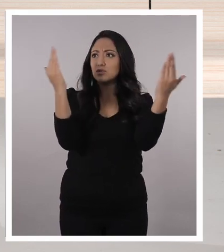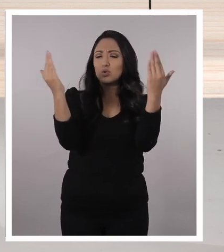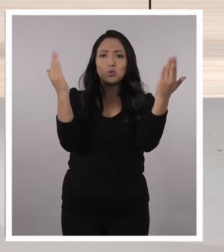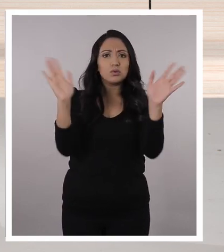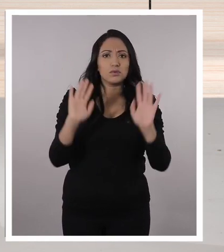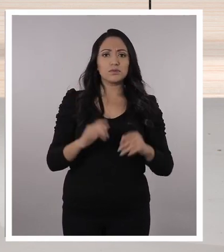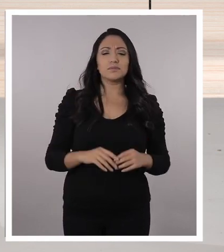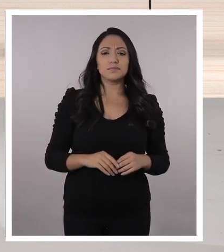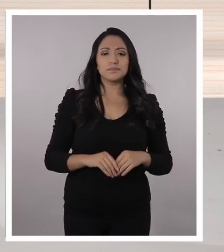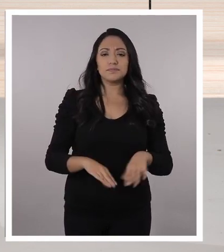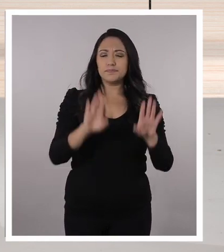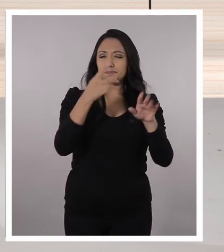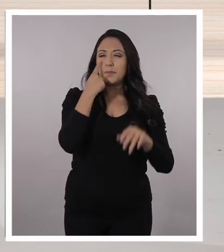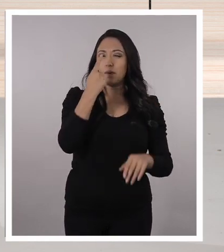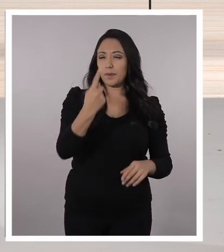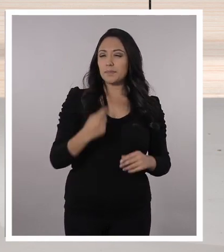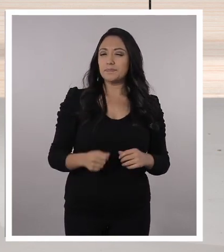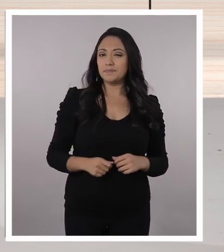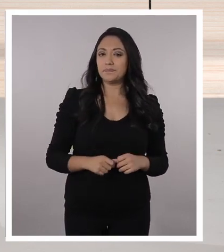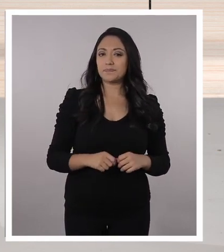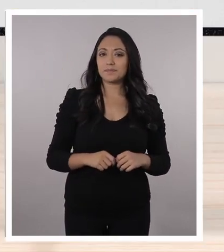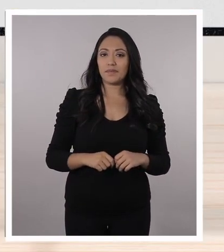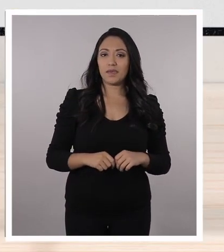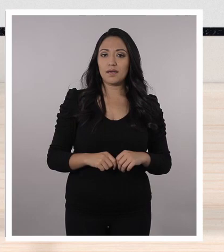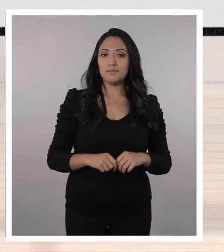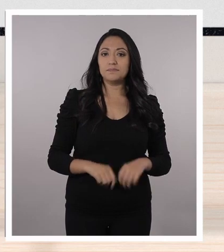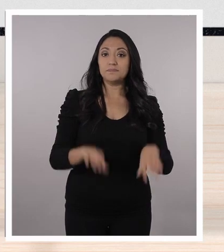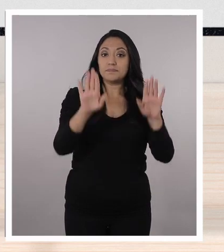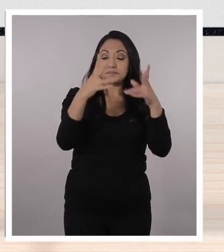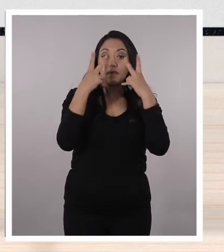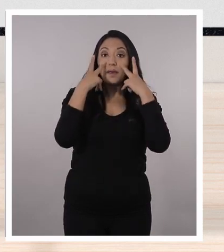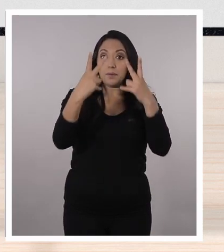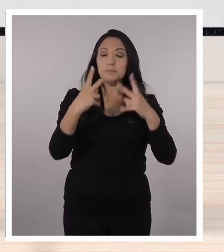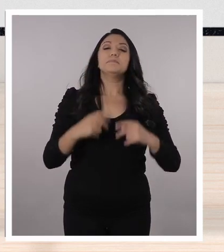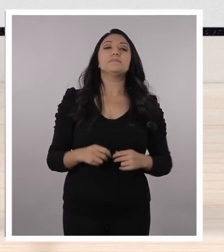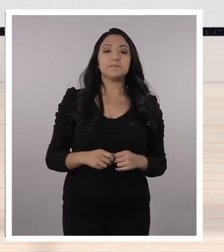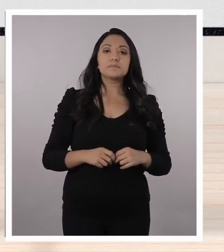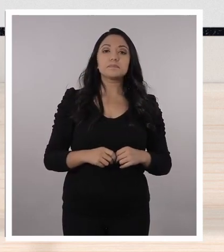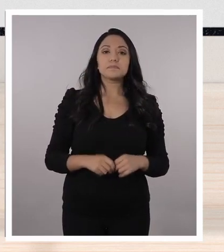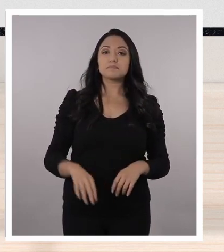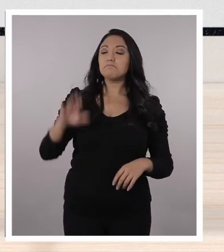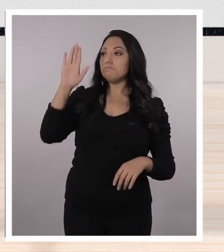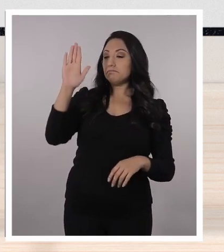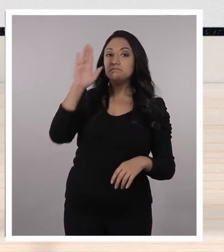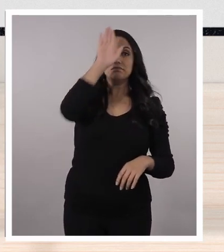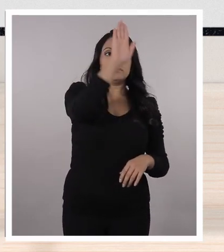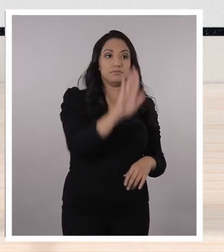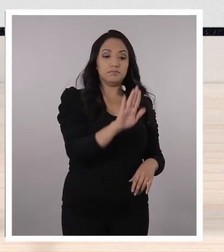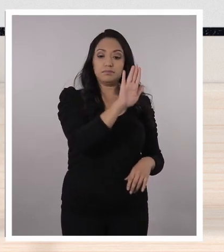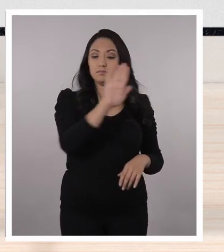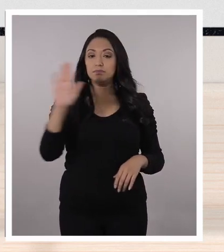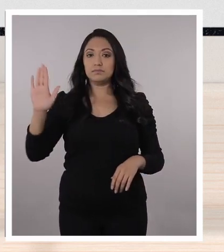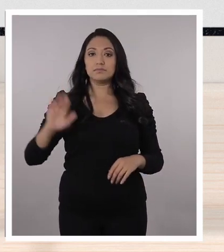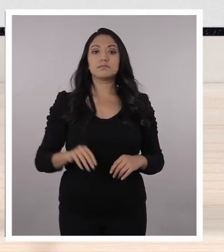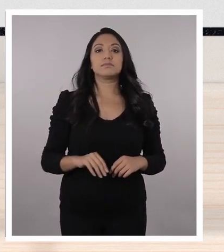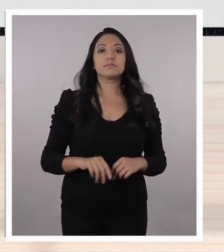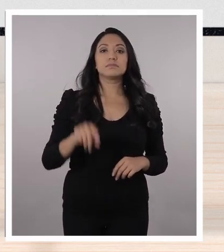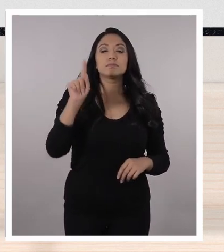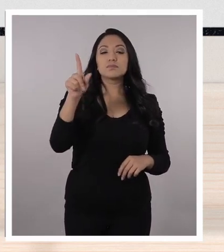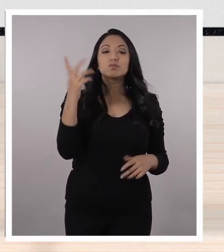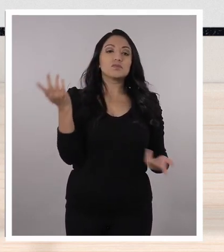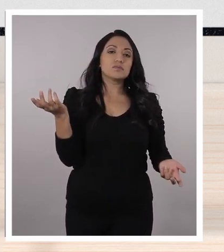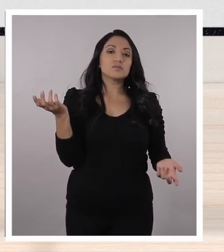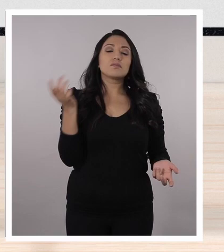sí. Veamos un ejemplo. Miren, aquí tenemos el gráfico, ¿sí?, de